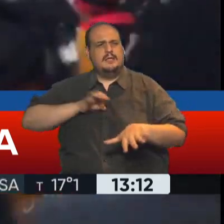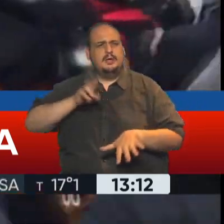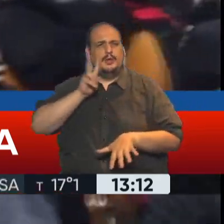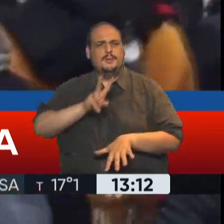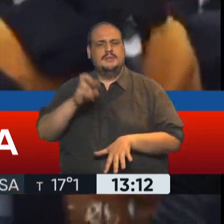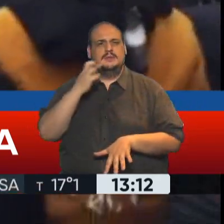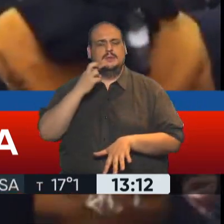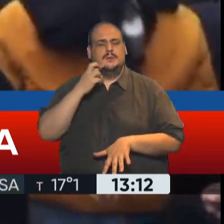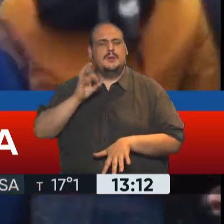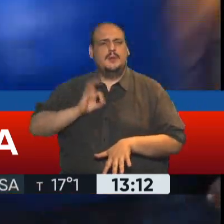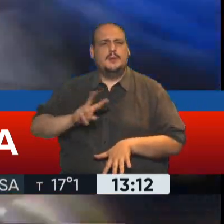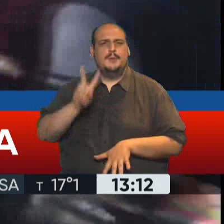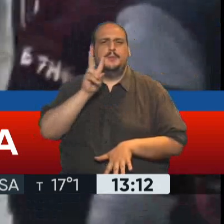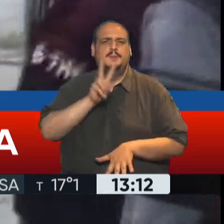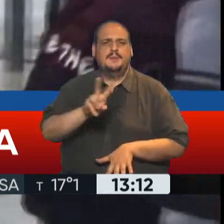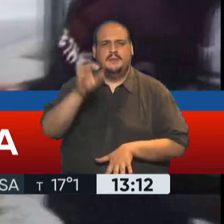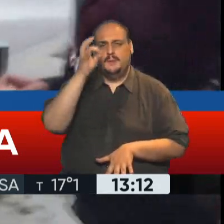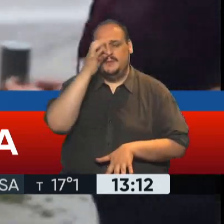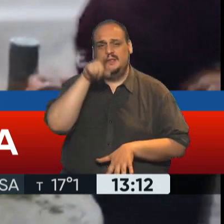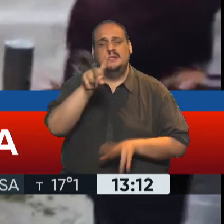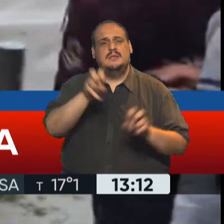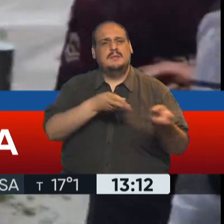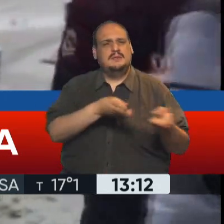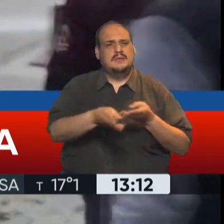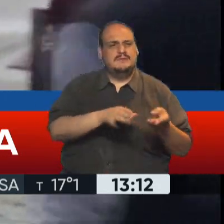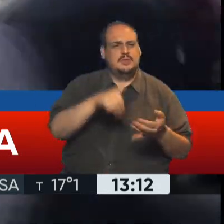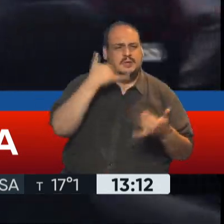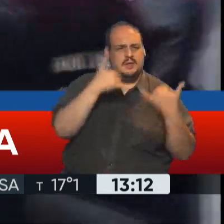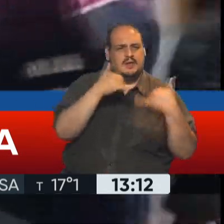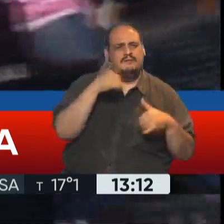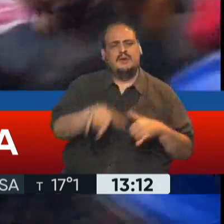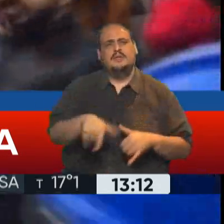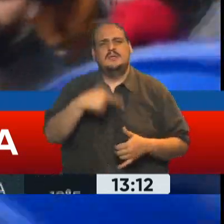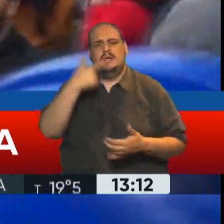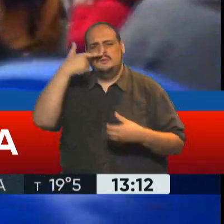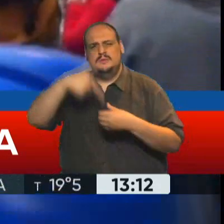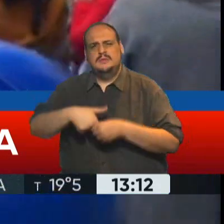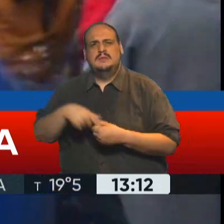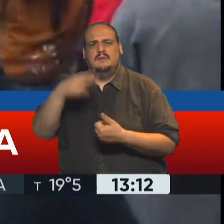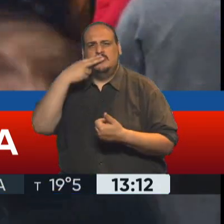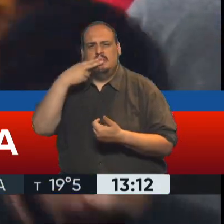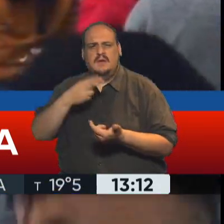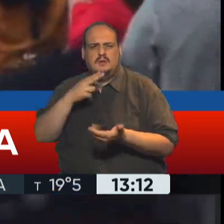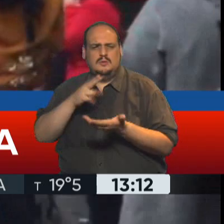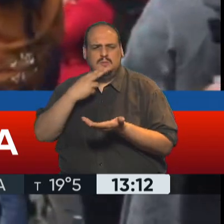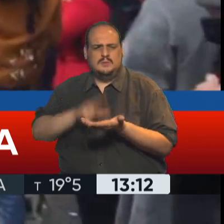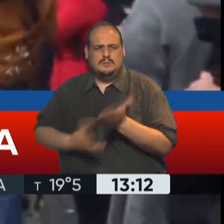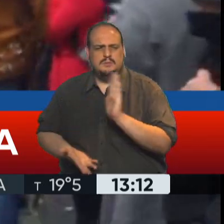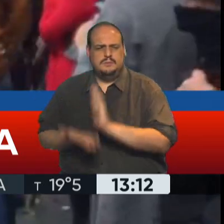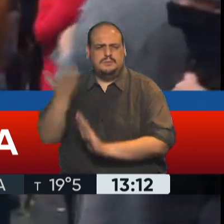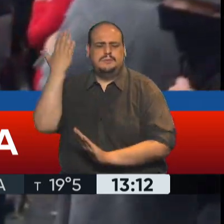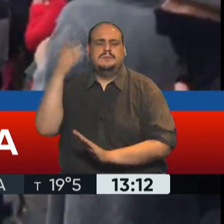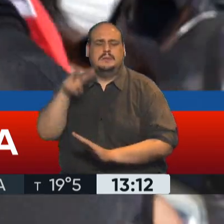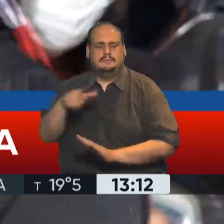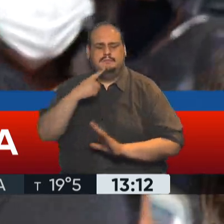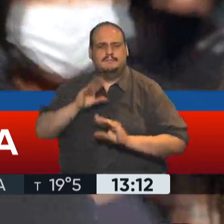2020 contra subas de impuestos a servicios de telefonía, combustibles y tabaco, entre otros rubros. A esto